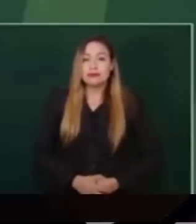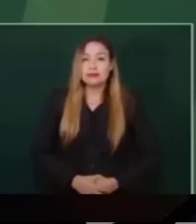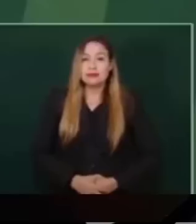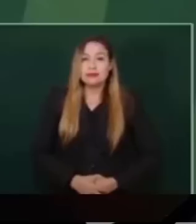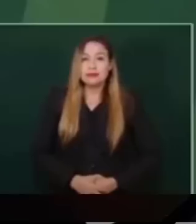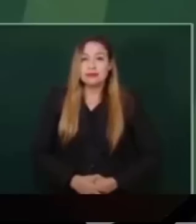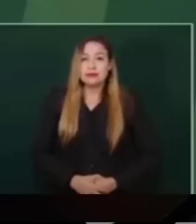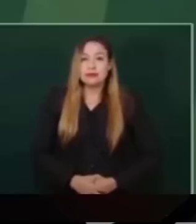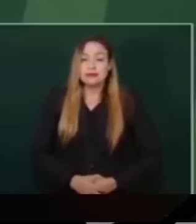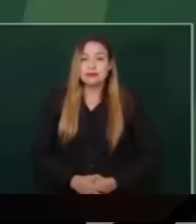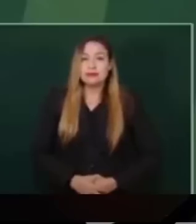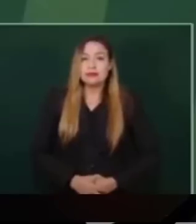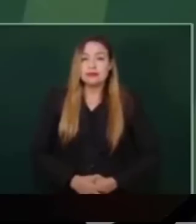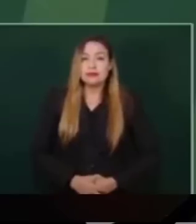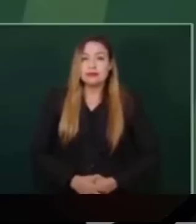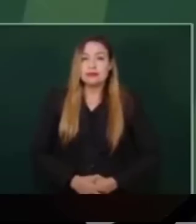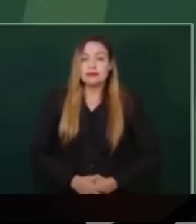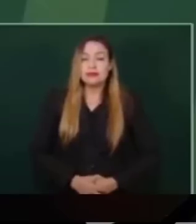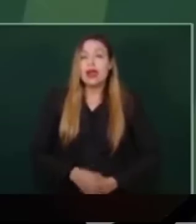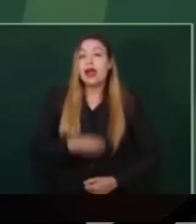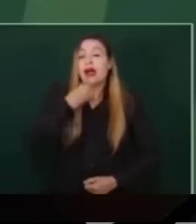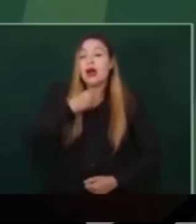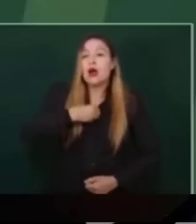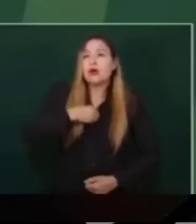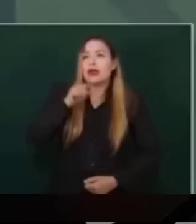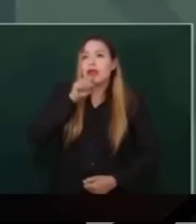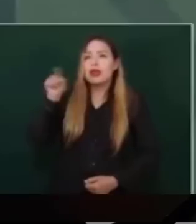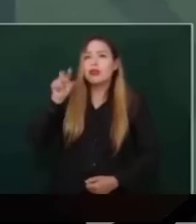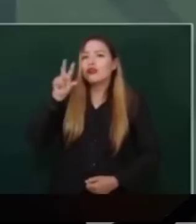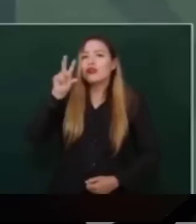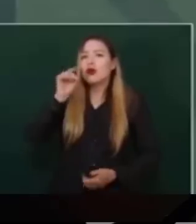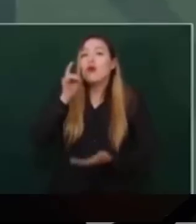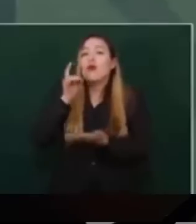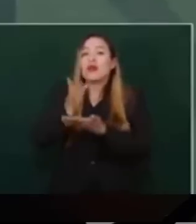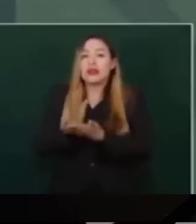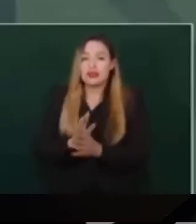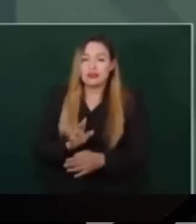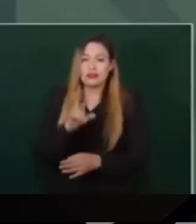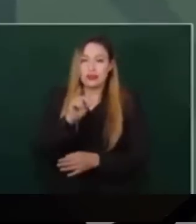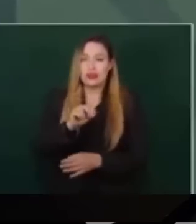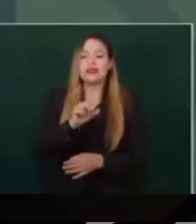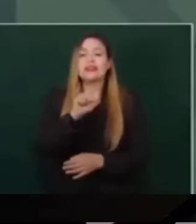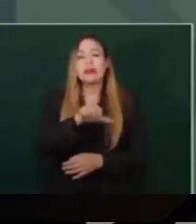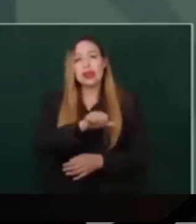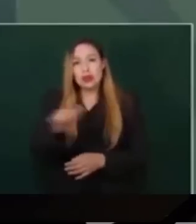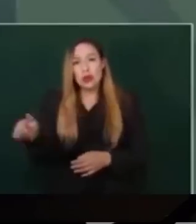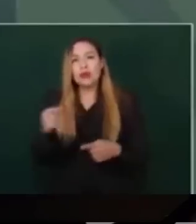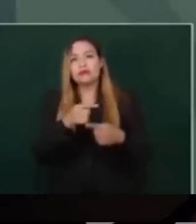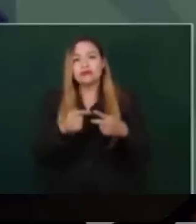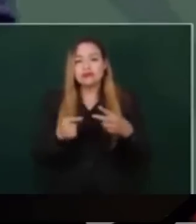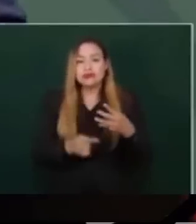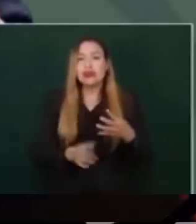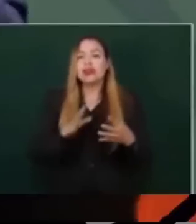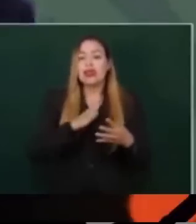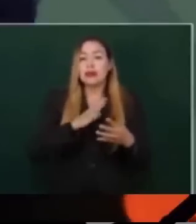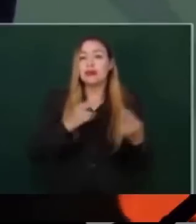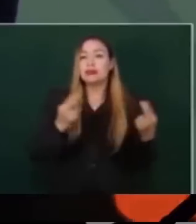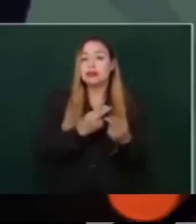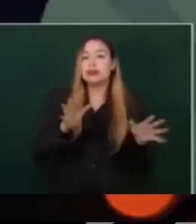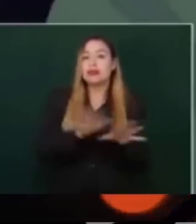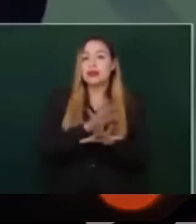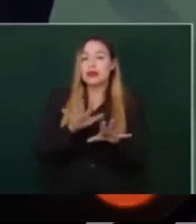como no dejan de ser referentes, por eso hablo del aspiracionismo, porque hay muchos que